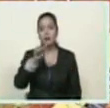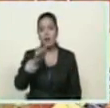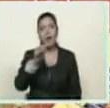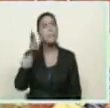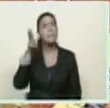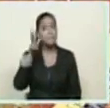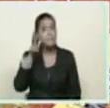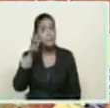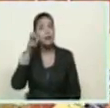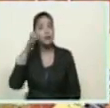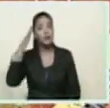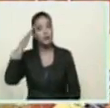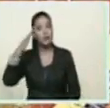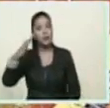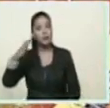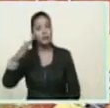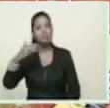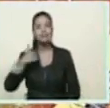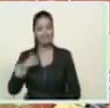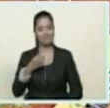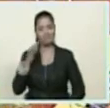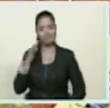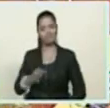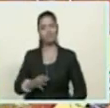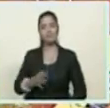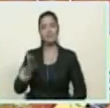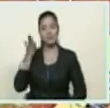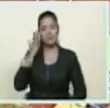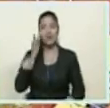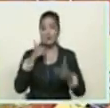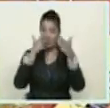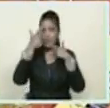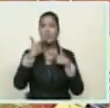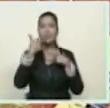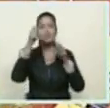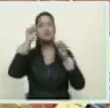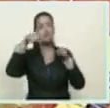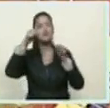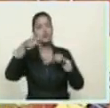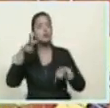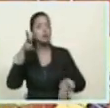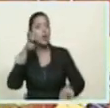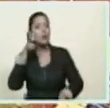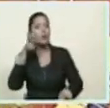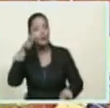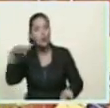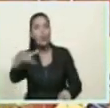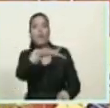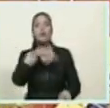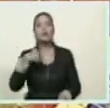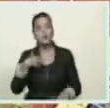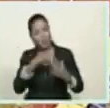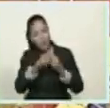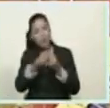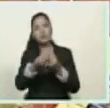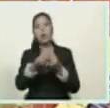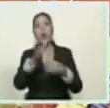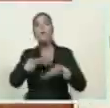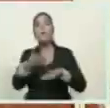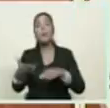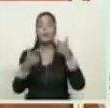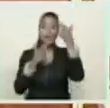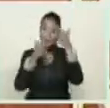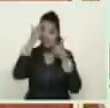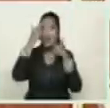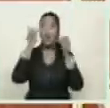escuchas comandante no tengo dudas que chávez dice si te escucho pueblo y estoy contigo porque